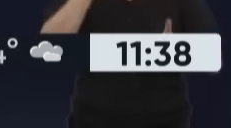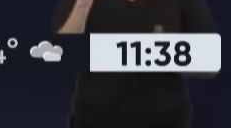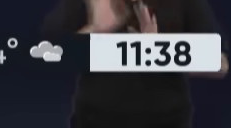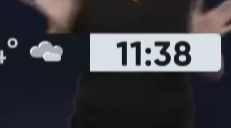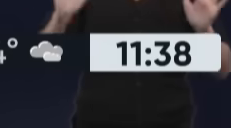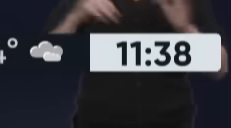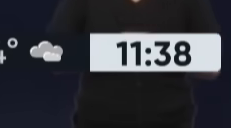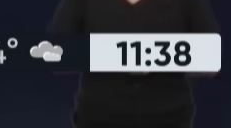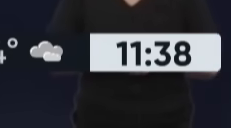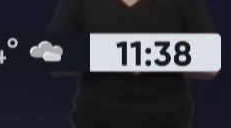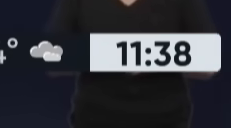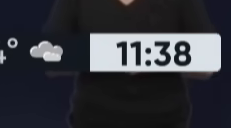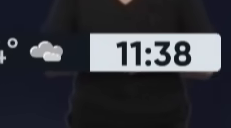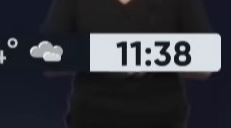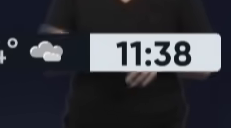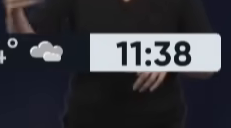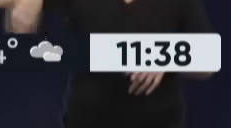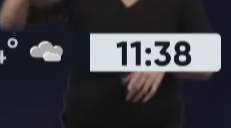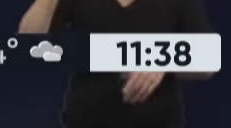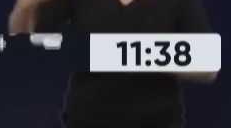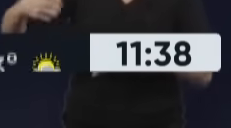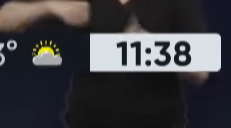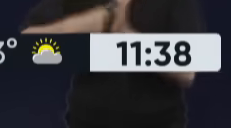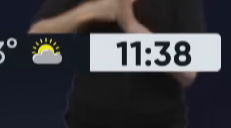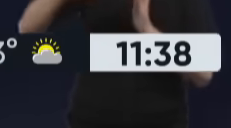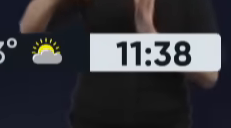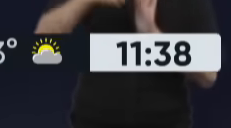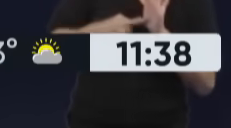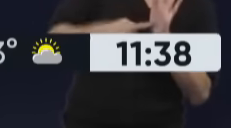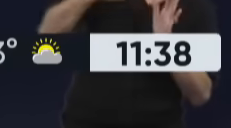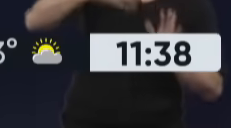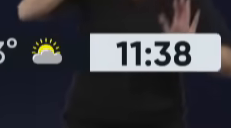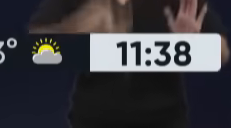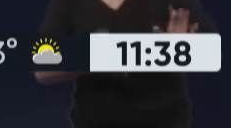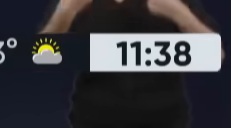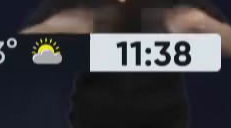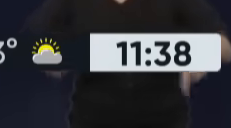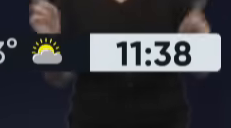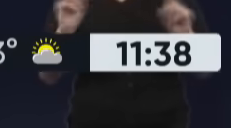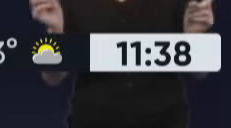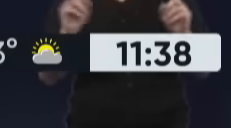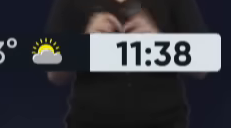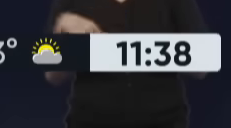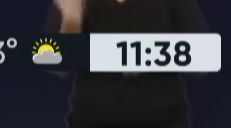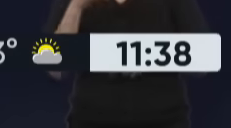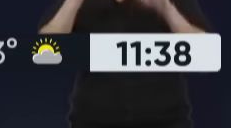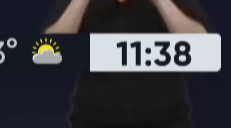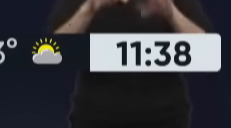no pueden poner condiciones a defender el ahorro de la gente, digo. Esto es, así lo entendemos.